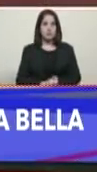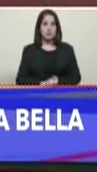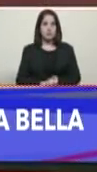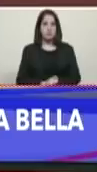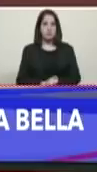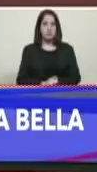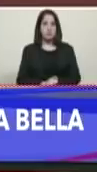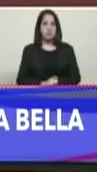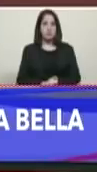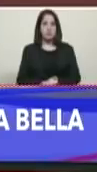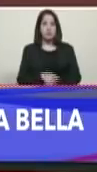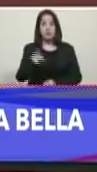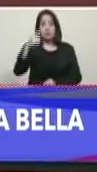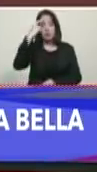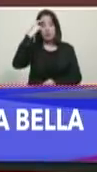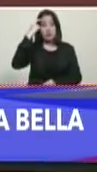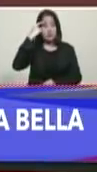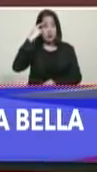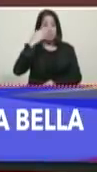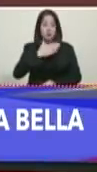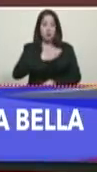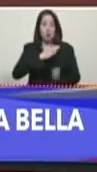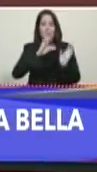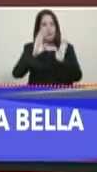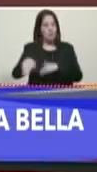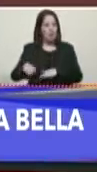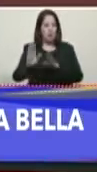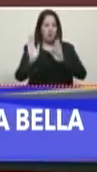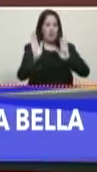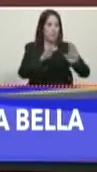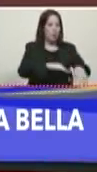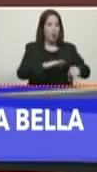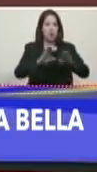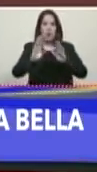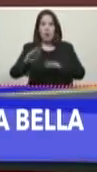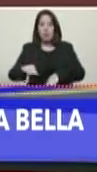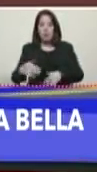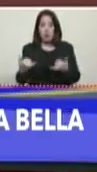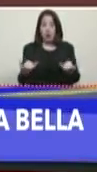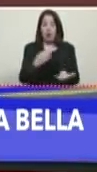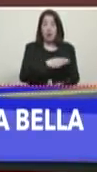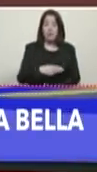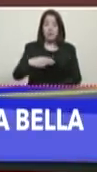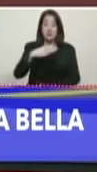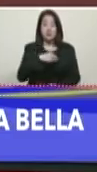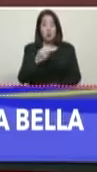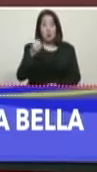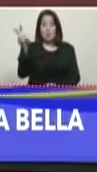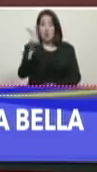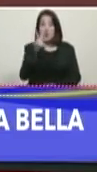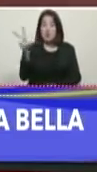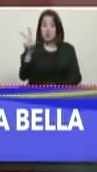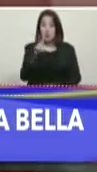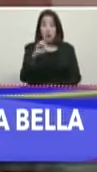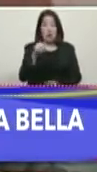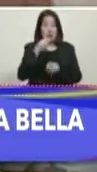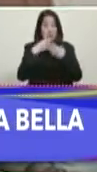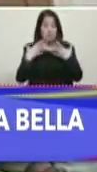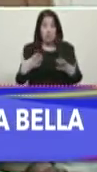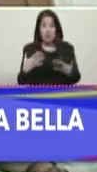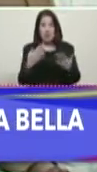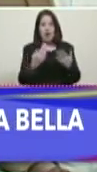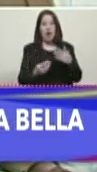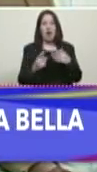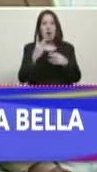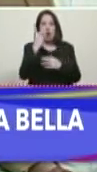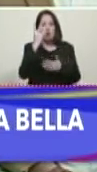y ustedes saben que cuentan conmigo y ahora con la misión venezuela bella cuentan dos veces más con el apoyo que les